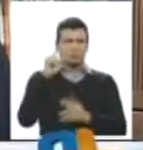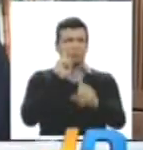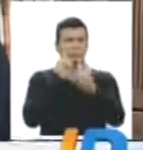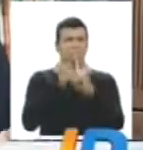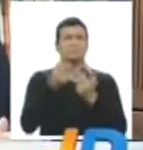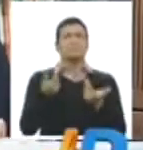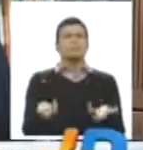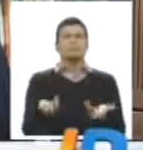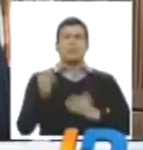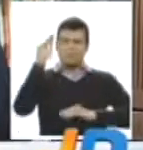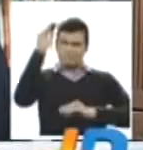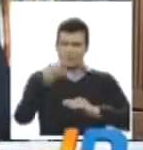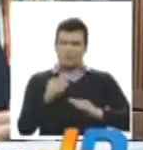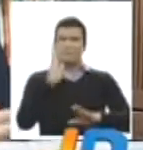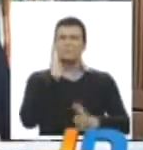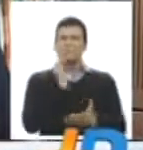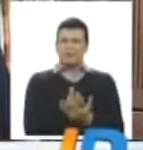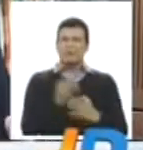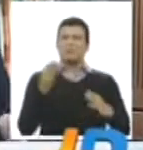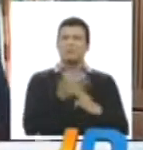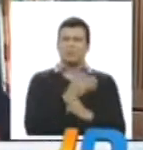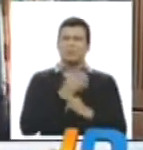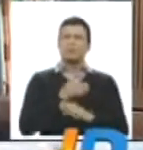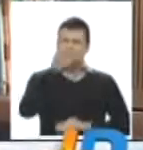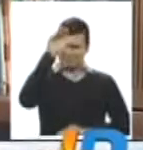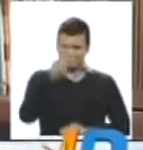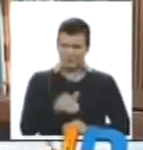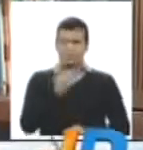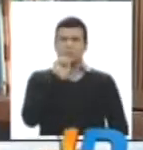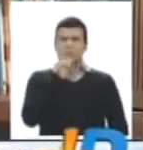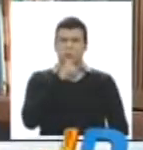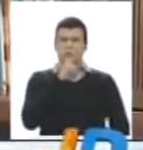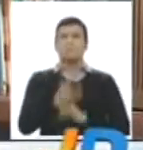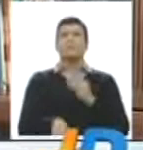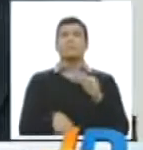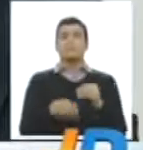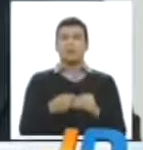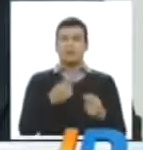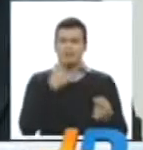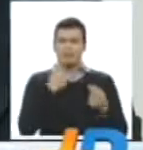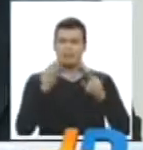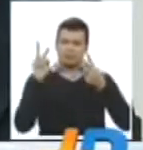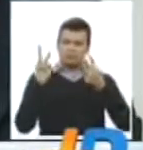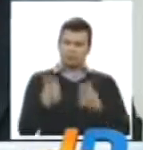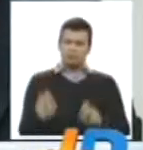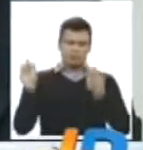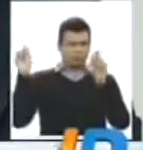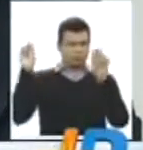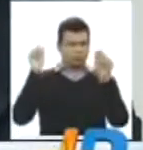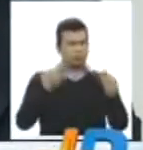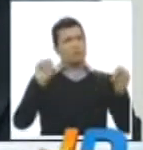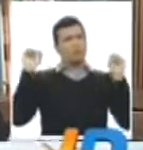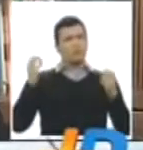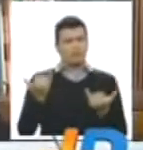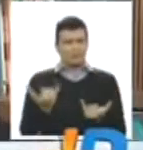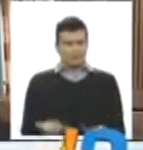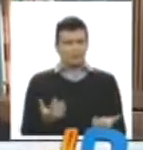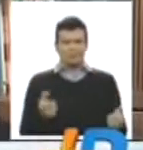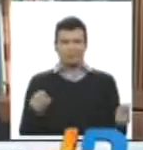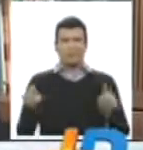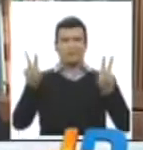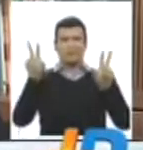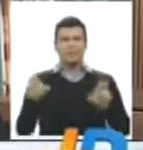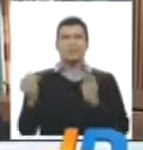disminuir esa problemática, salir de esa crisis, pero por otra parte para hacer todas las inversiones que estamos haciendo actualmente en